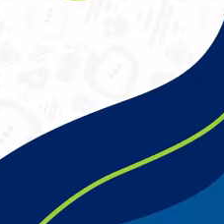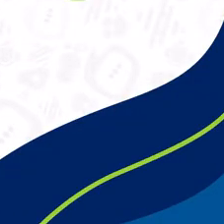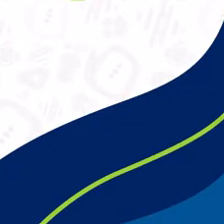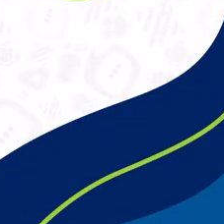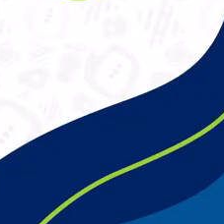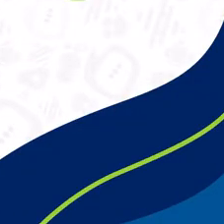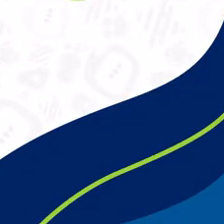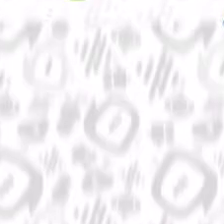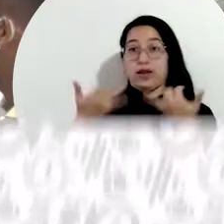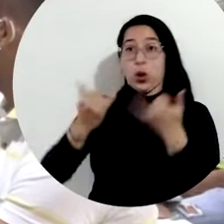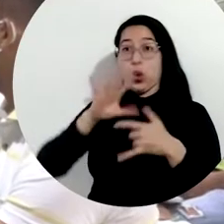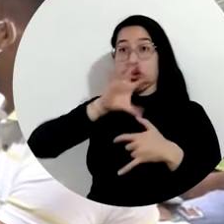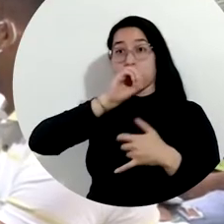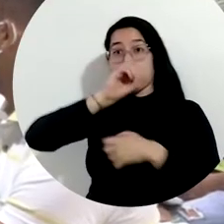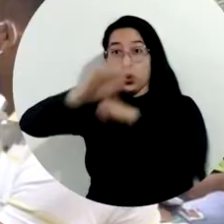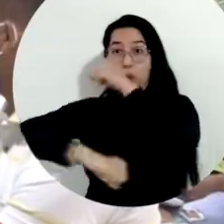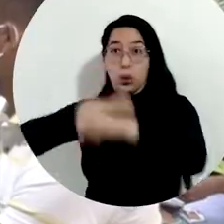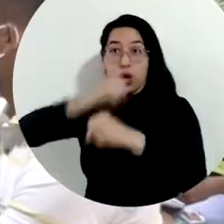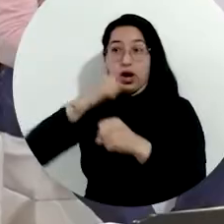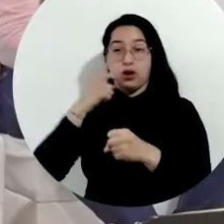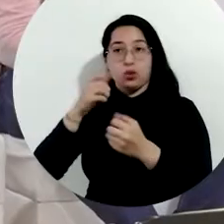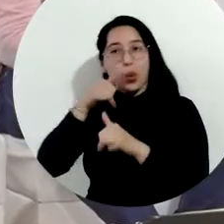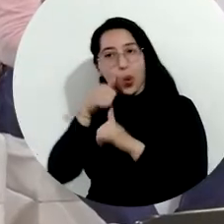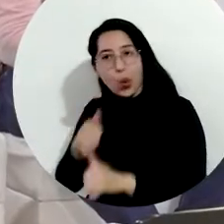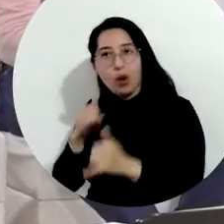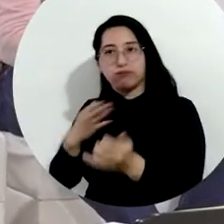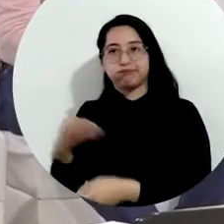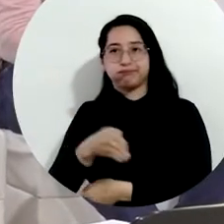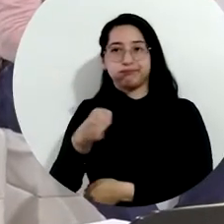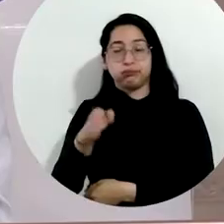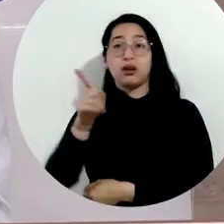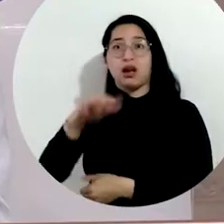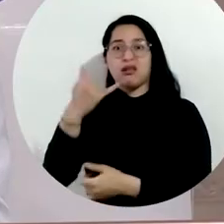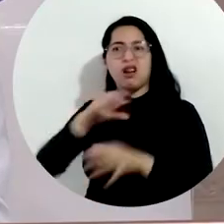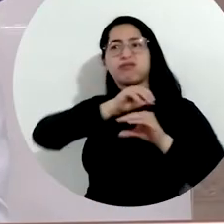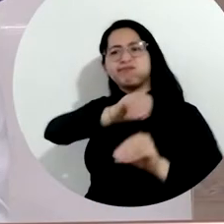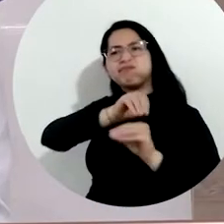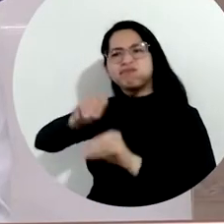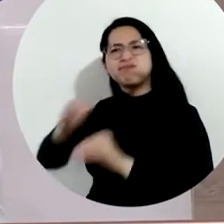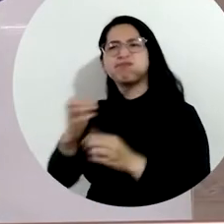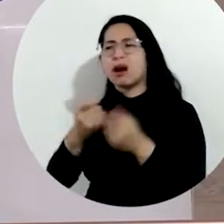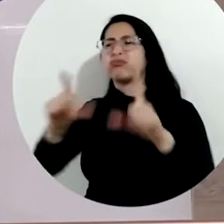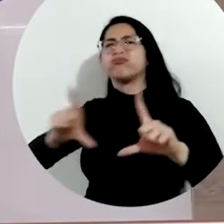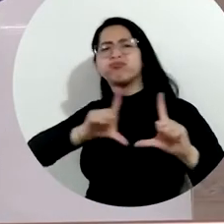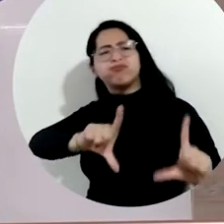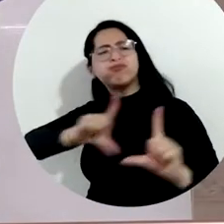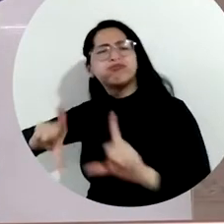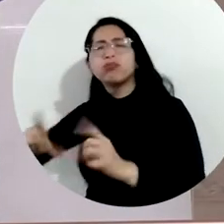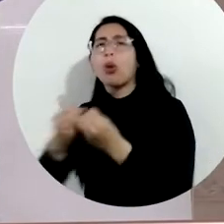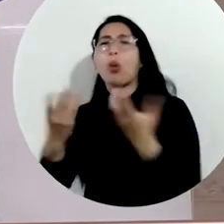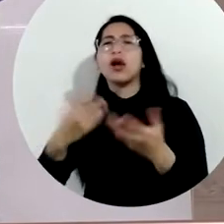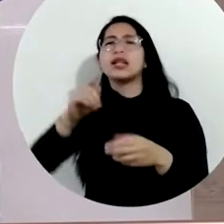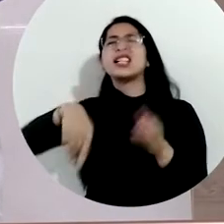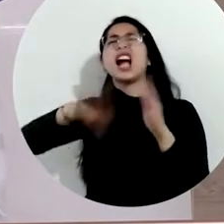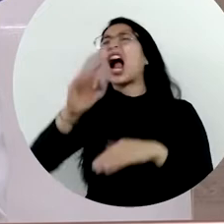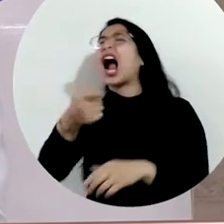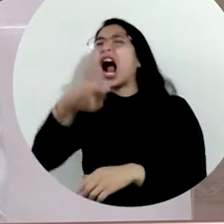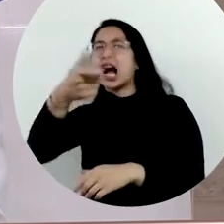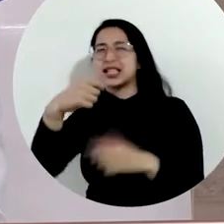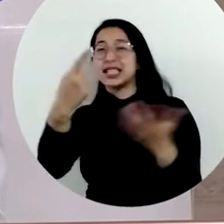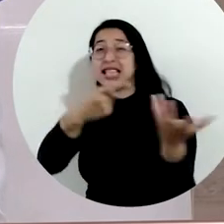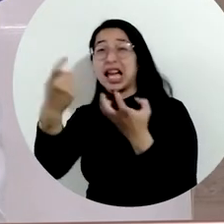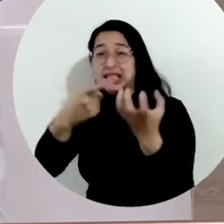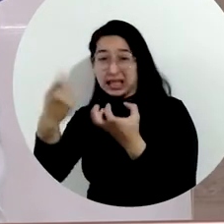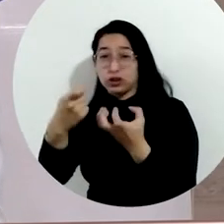Con profunda alegría, hoy celebramos los 50 años del programa de ingeniería pesquera. Hemos formado ya casi 600 profesionales que